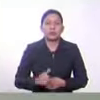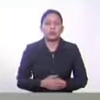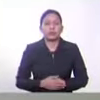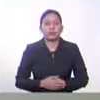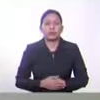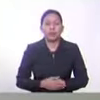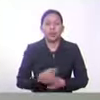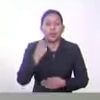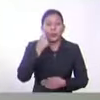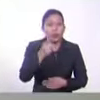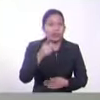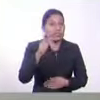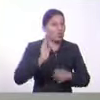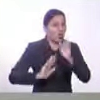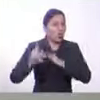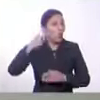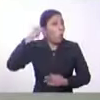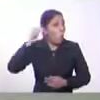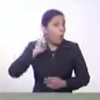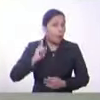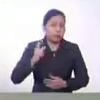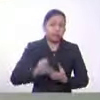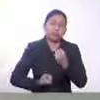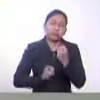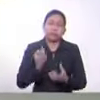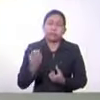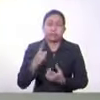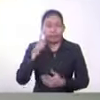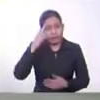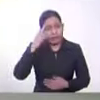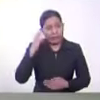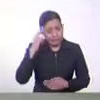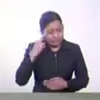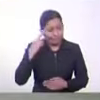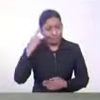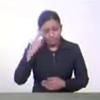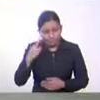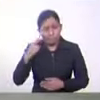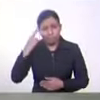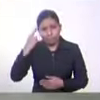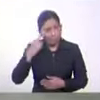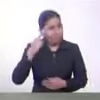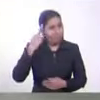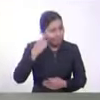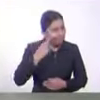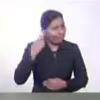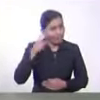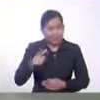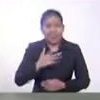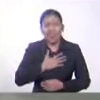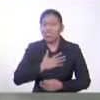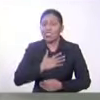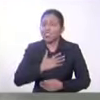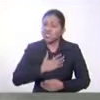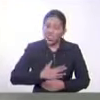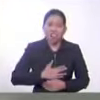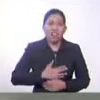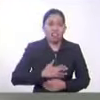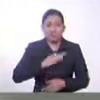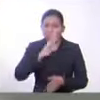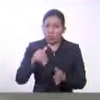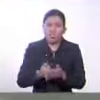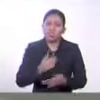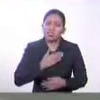Mirábamos la historia de Gerardo, que la verdad nos deja reflexionando mucho, y creo que el deseo de todos es que estas